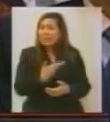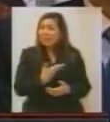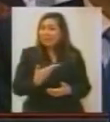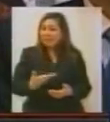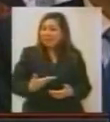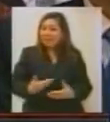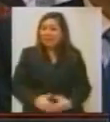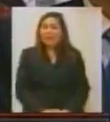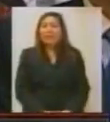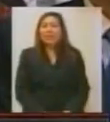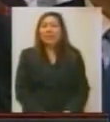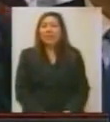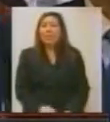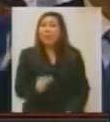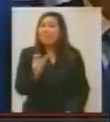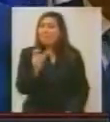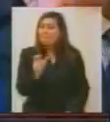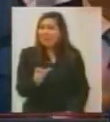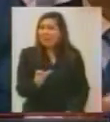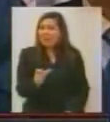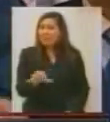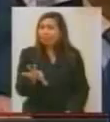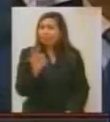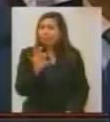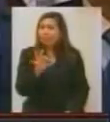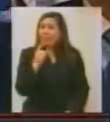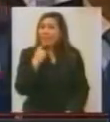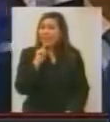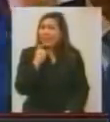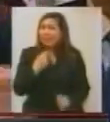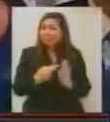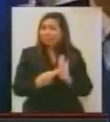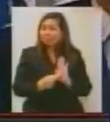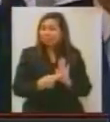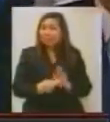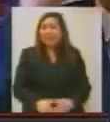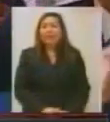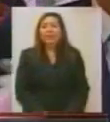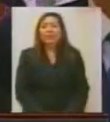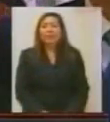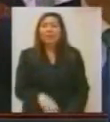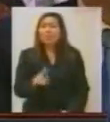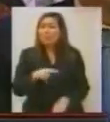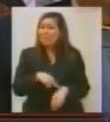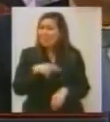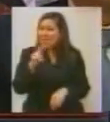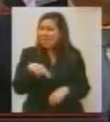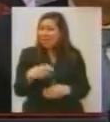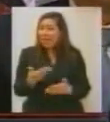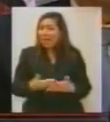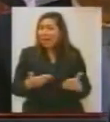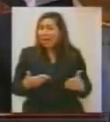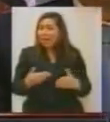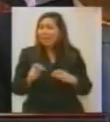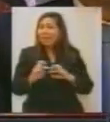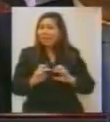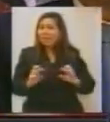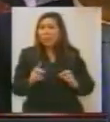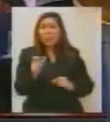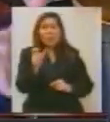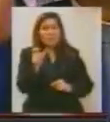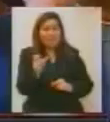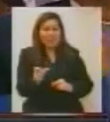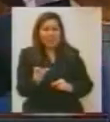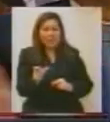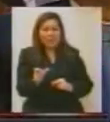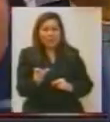de la República? ¿Una persona que ha sido seleccionada para ser representante de su región ante el Parlamento Nacional? ¿Y una persona